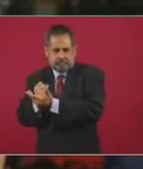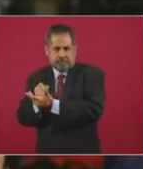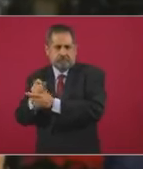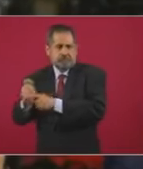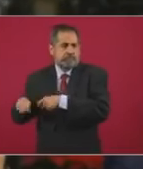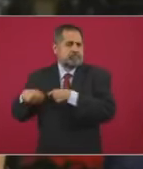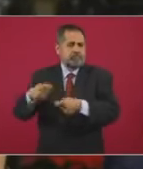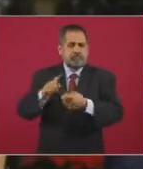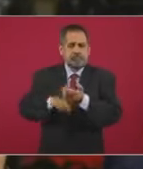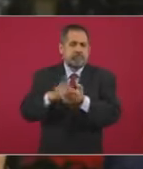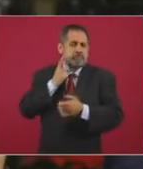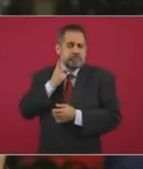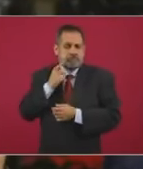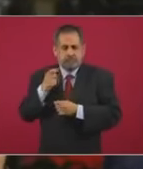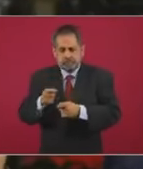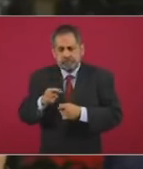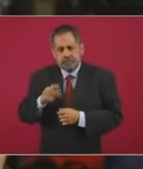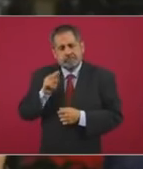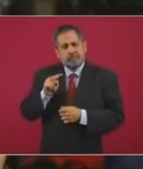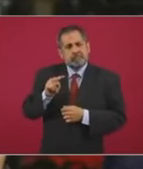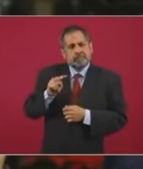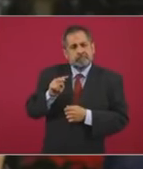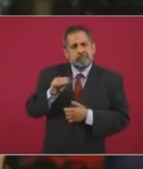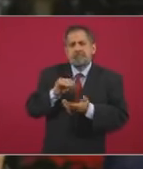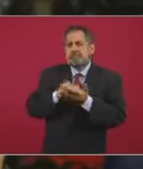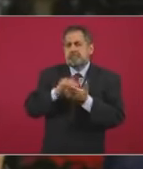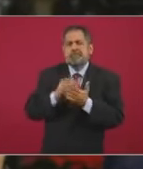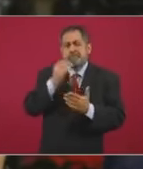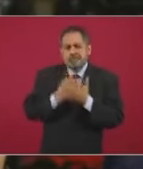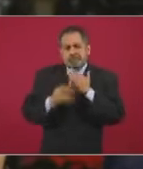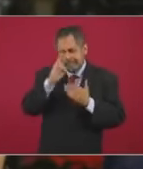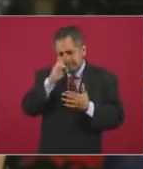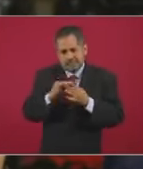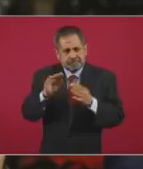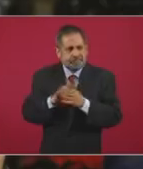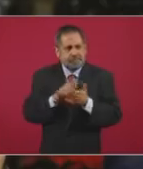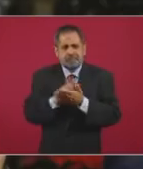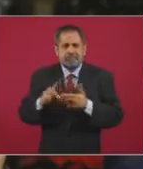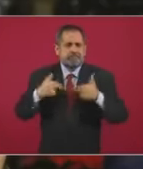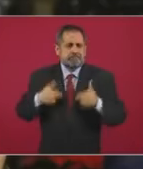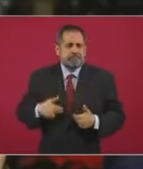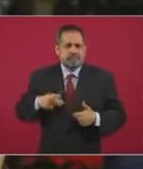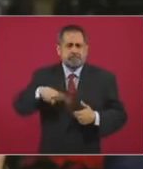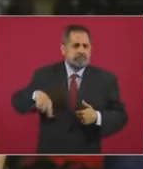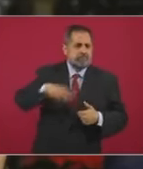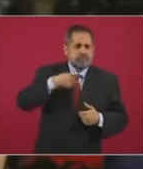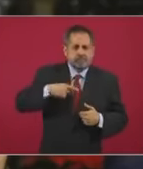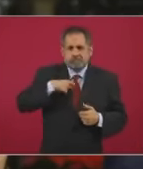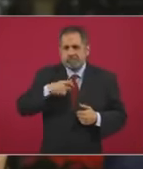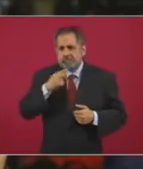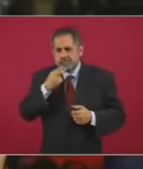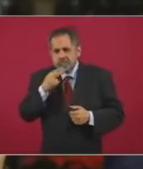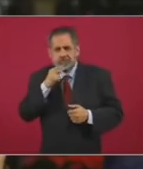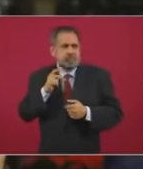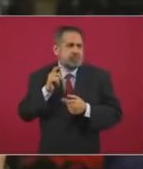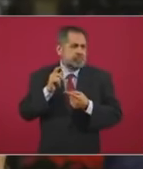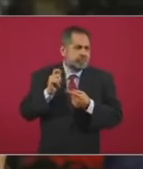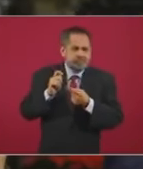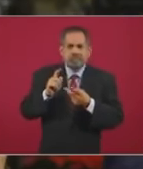de Diputados, se detecta que se sigue violentando los derechos humanos de los consumidores, de los pacientes,